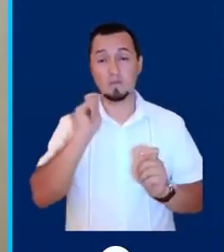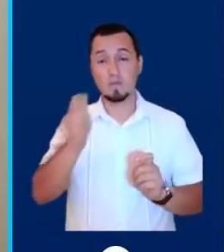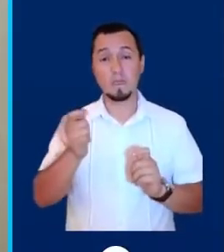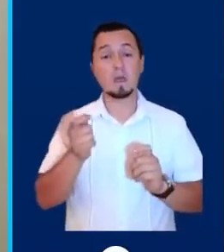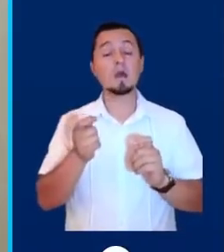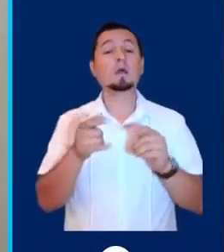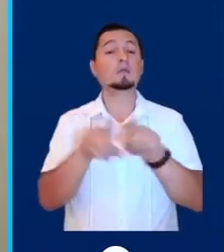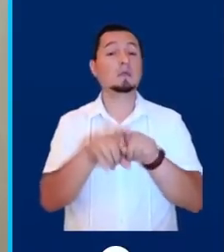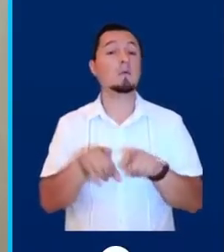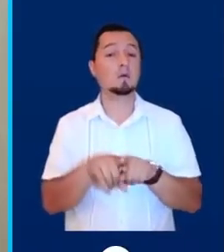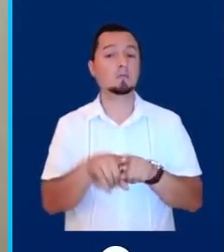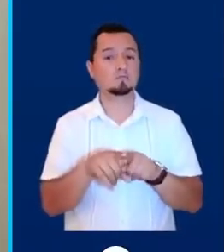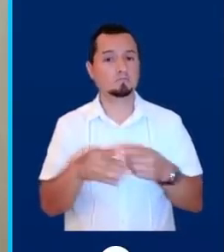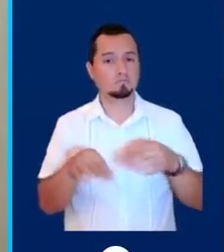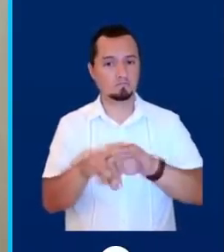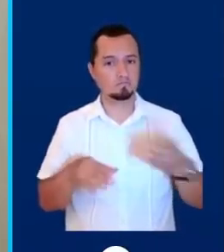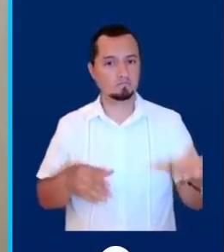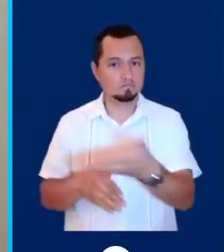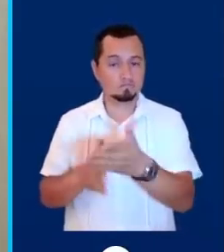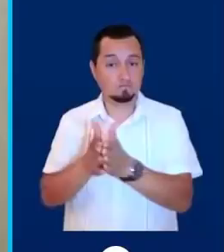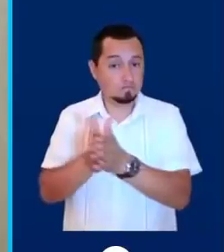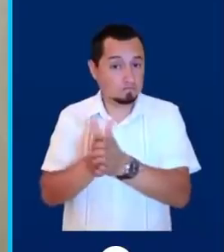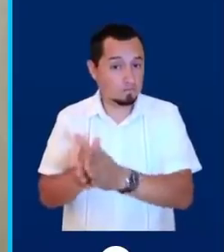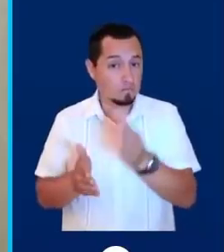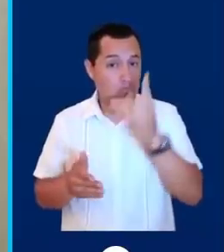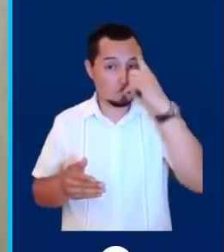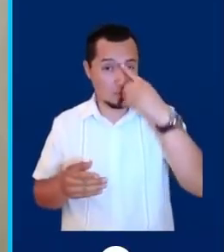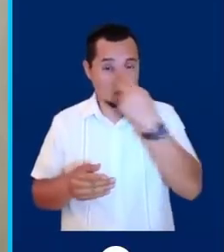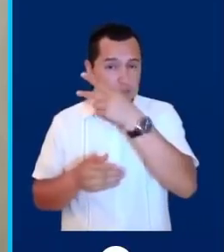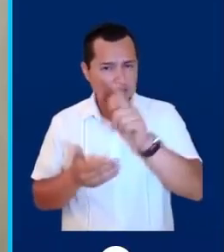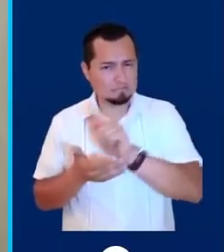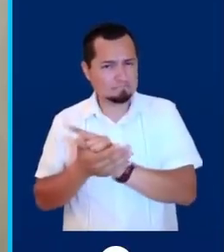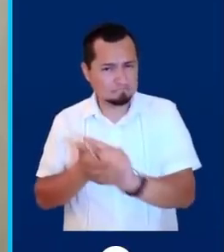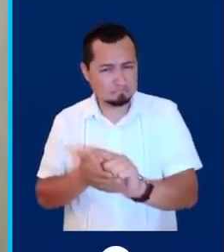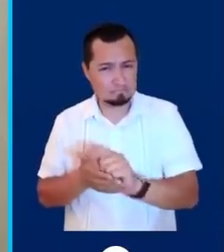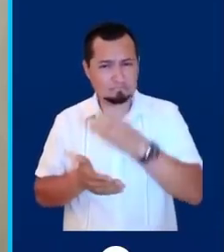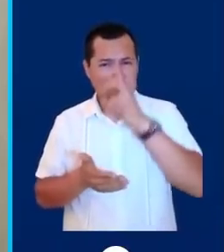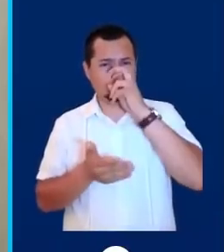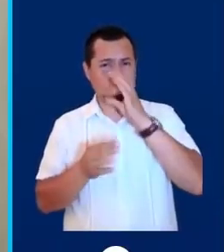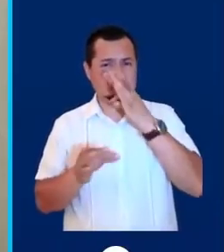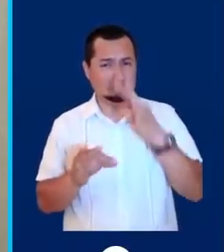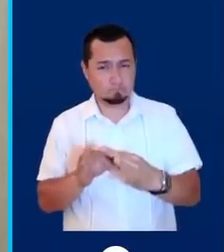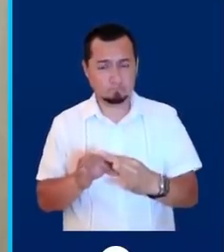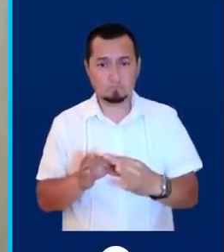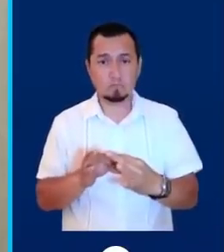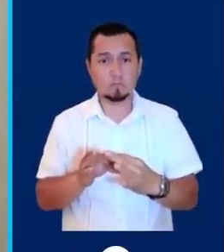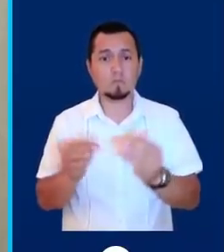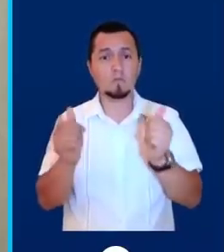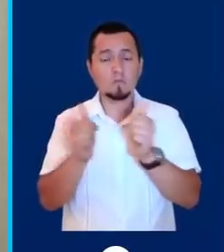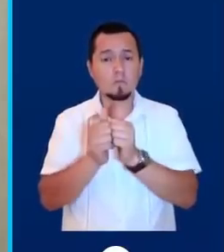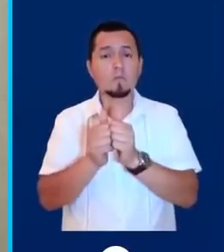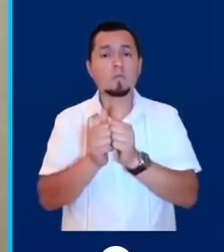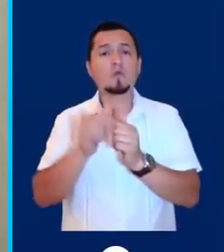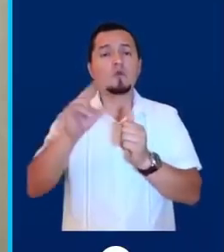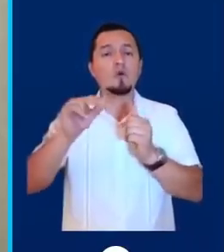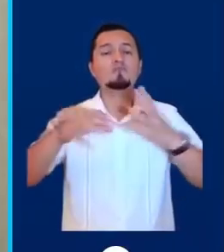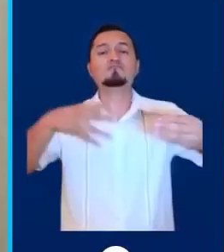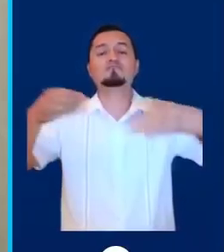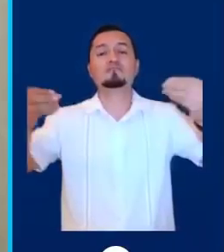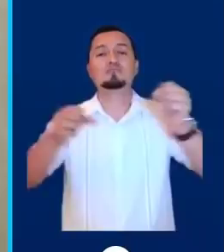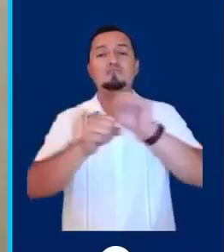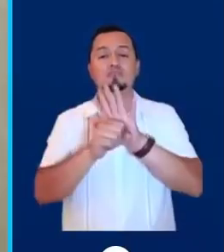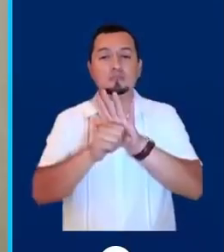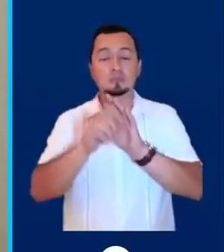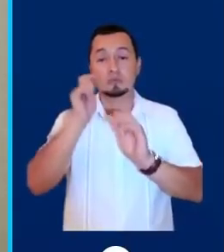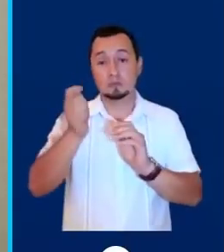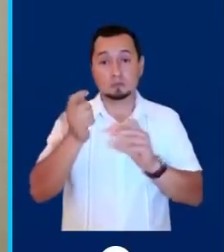lavado de las manos, la higiene en particular para evitar la propagación del virus,